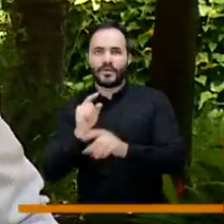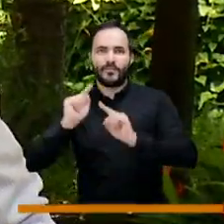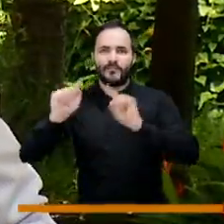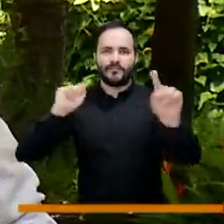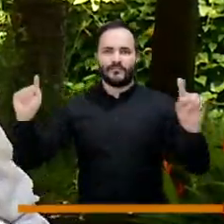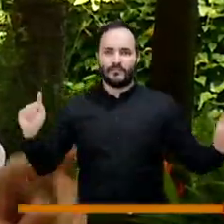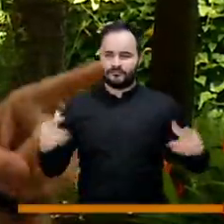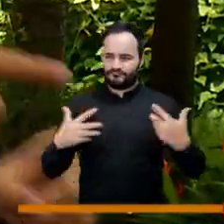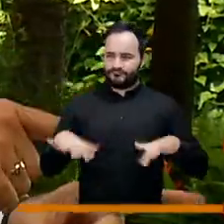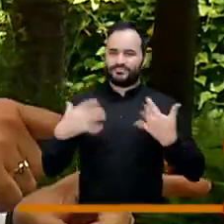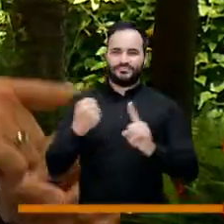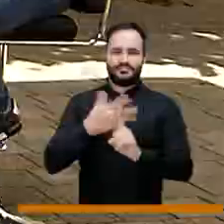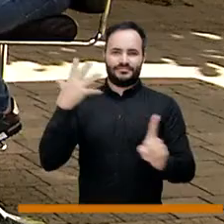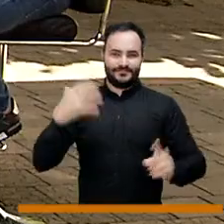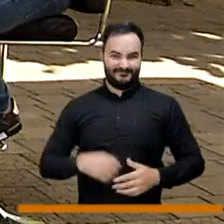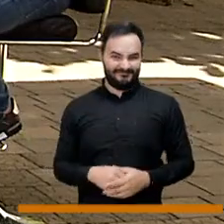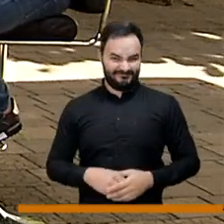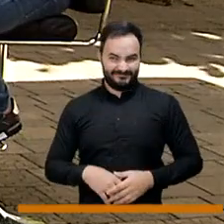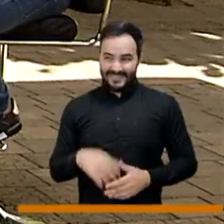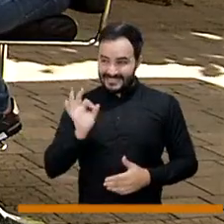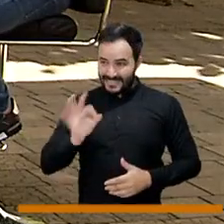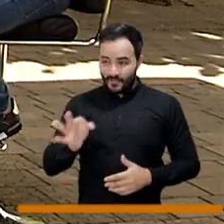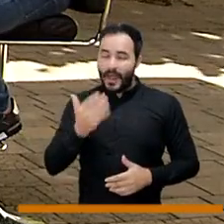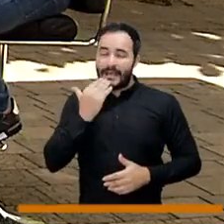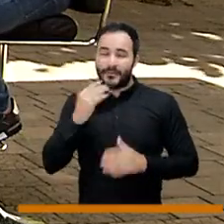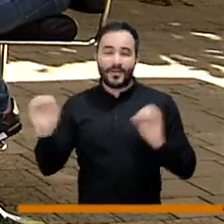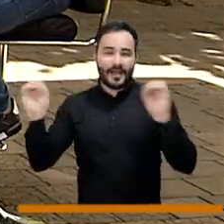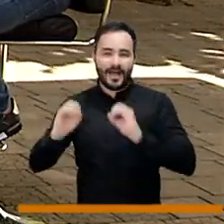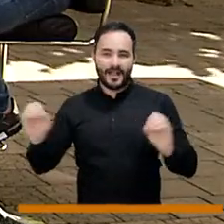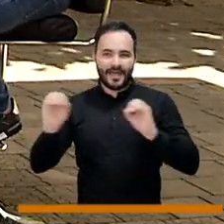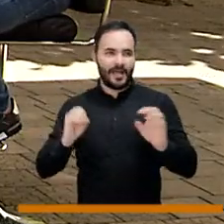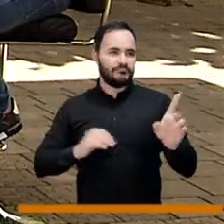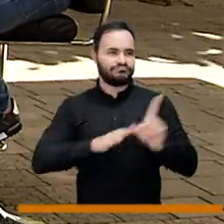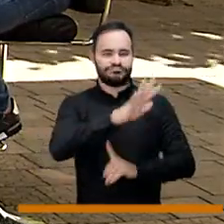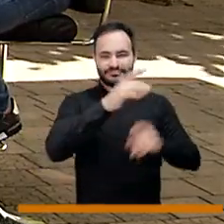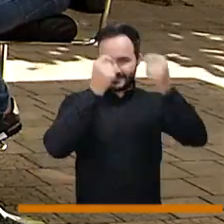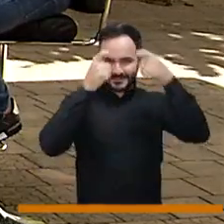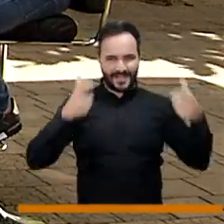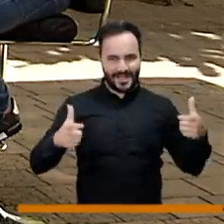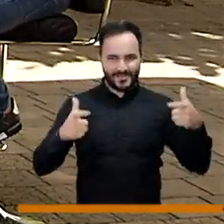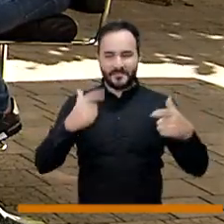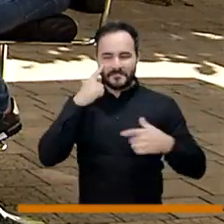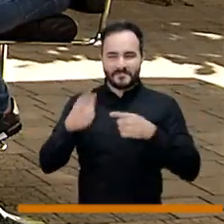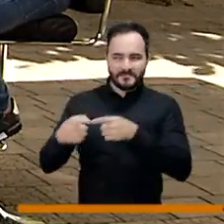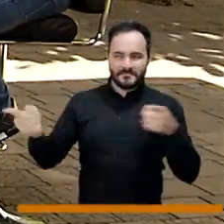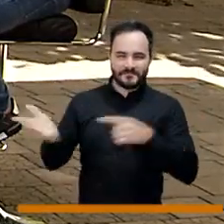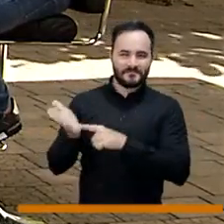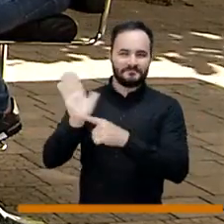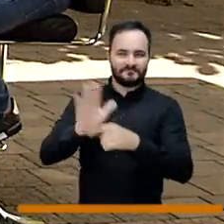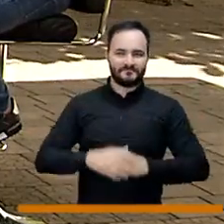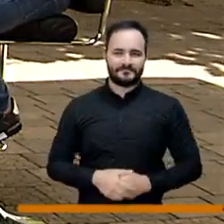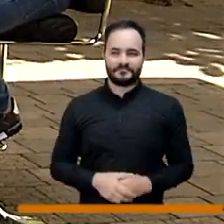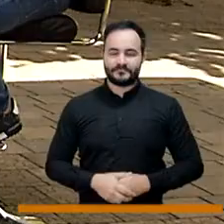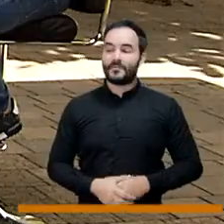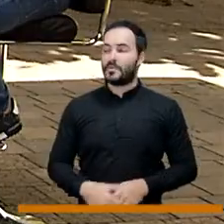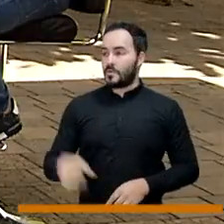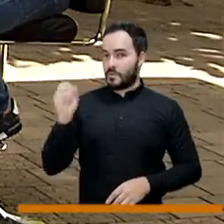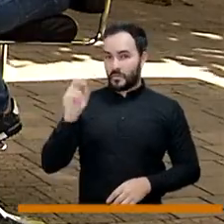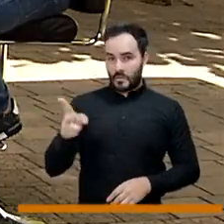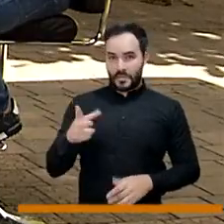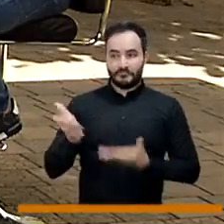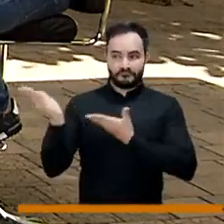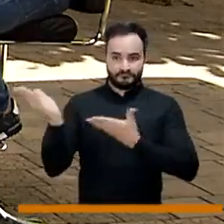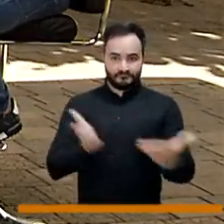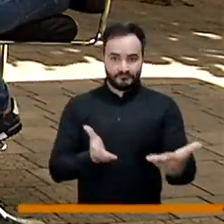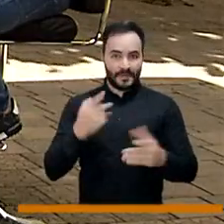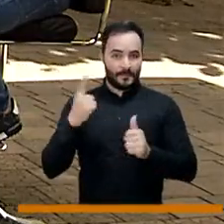estaría haciendo. Y van a conocer el impacto que ellos generan en la ciudad de Medellín. Bueno, pues entonces empecemos con Quique.